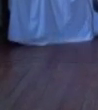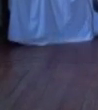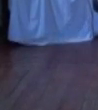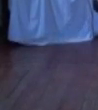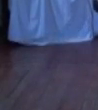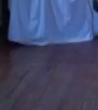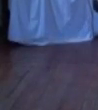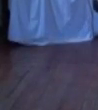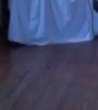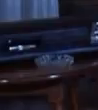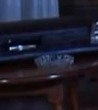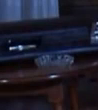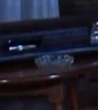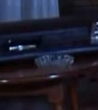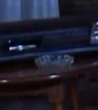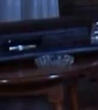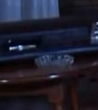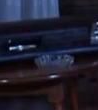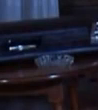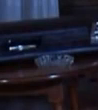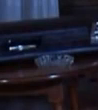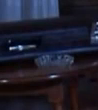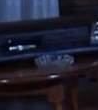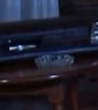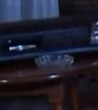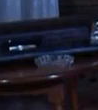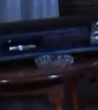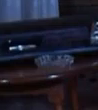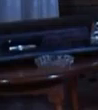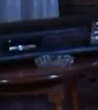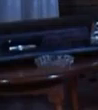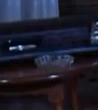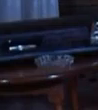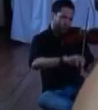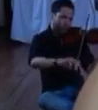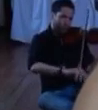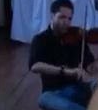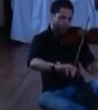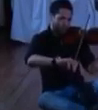a varios festivais de España. O primeiro en Madrid, en Cortos con Eñe, onde competirá polo